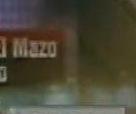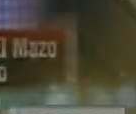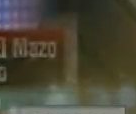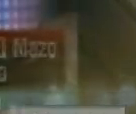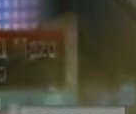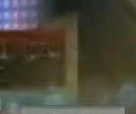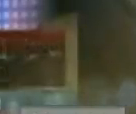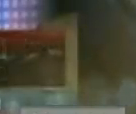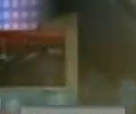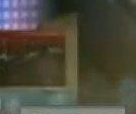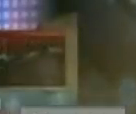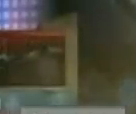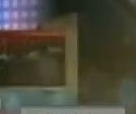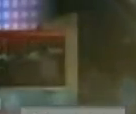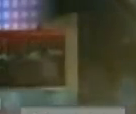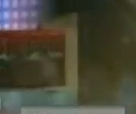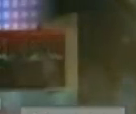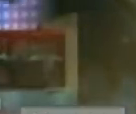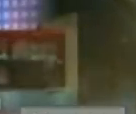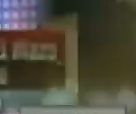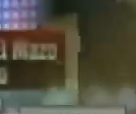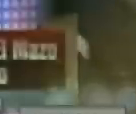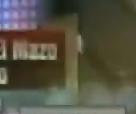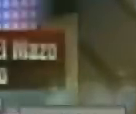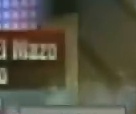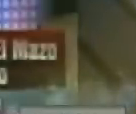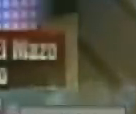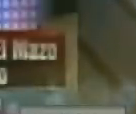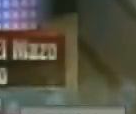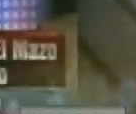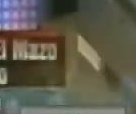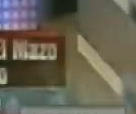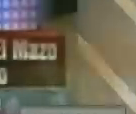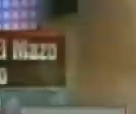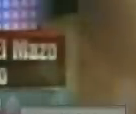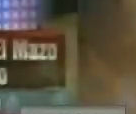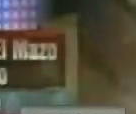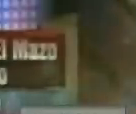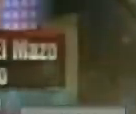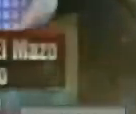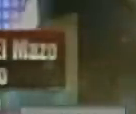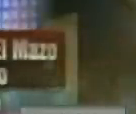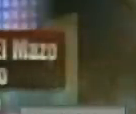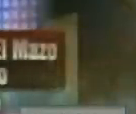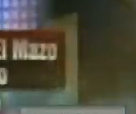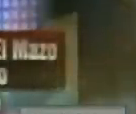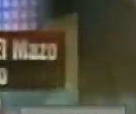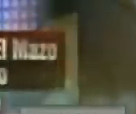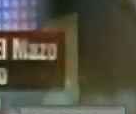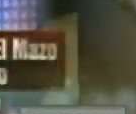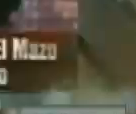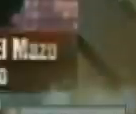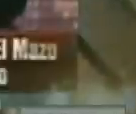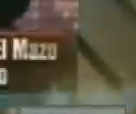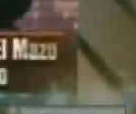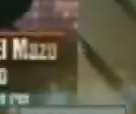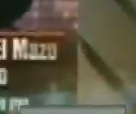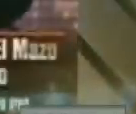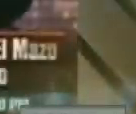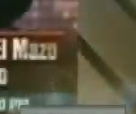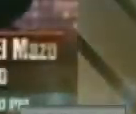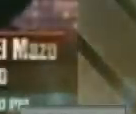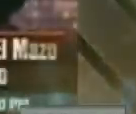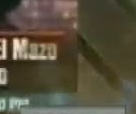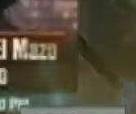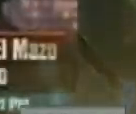escuchando. Mientras tanto, los hijos de Chávez estamos construyendo patria. Ellos vagueando, ellos conspirando y nosotros trabajando.